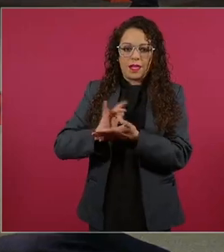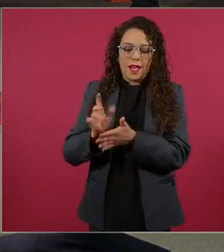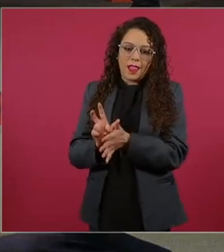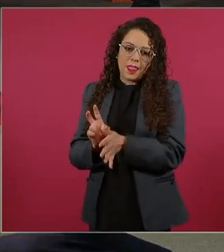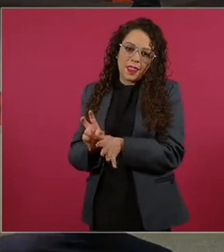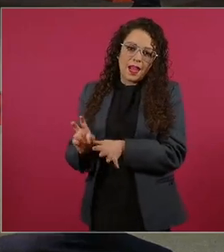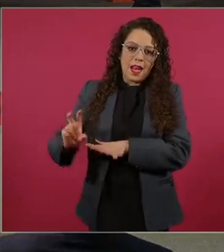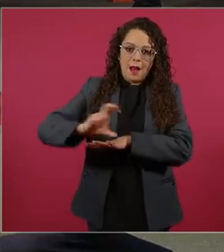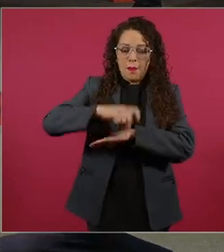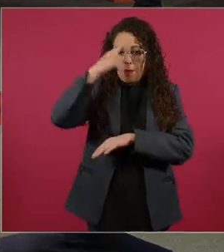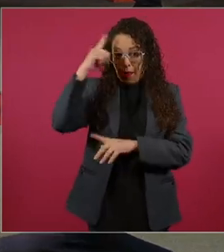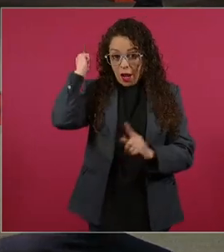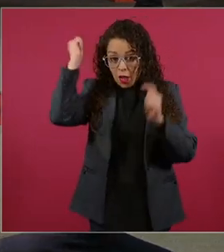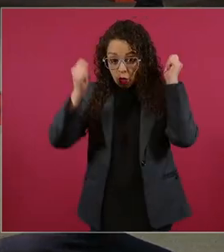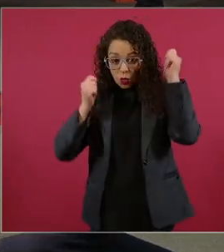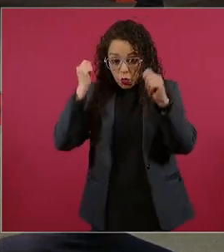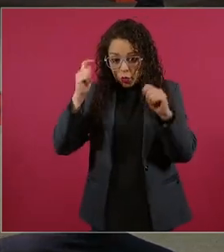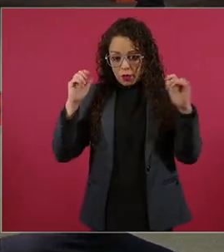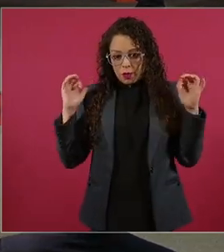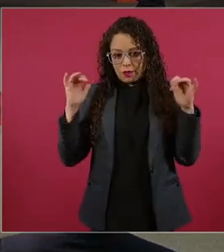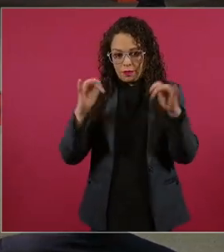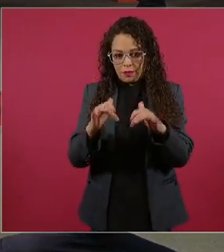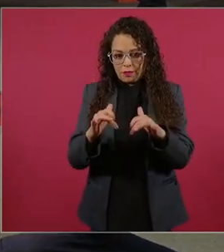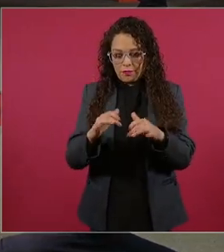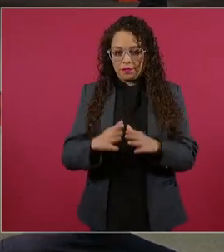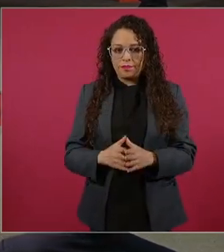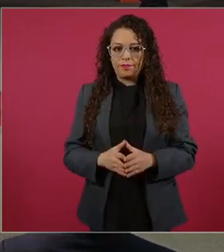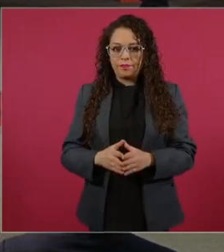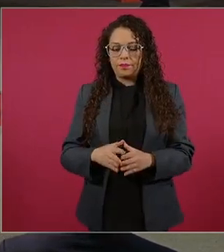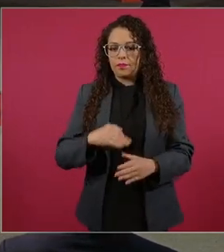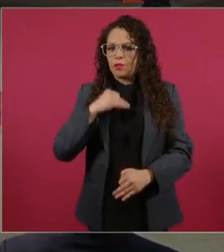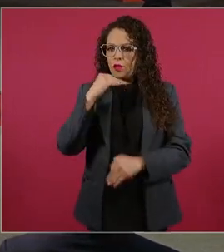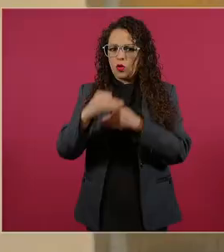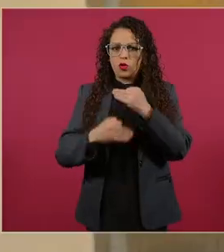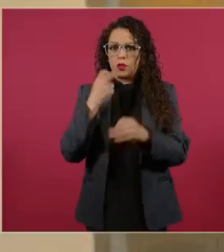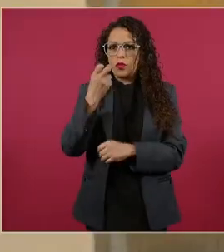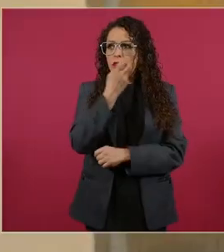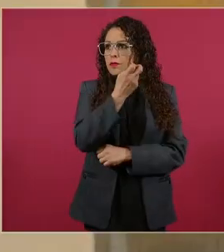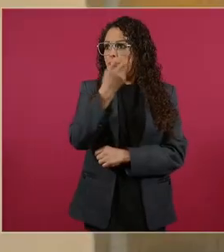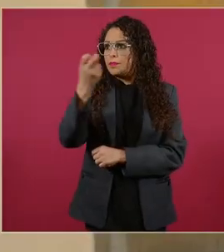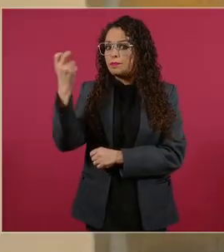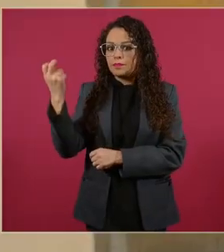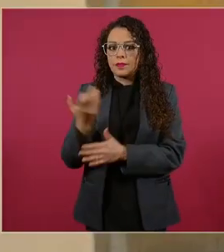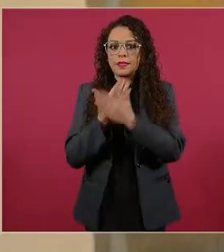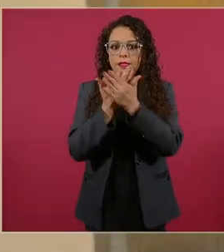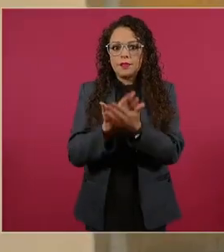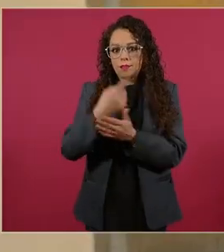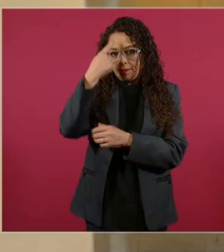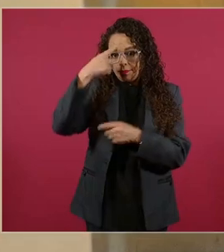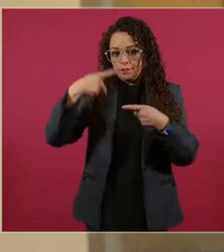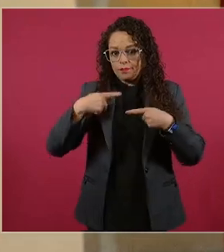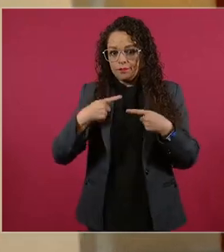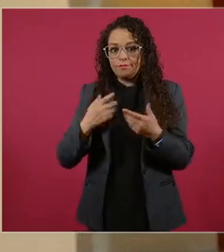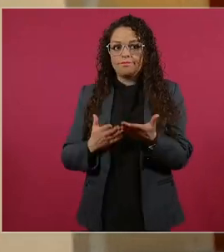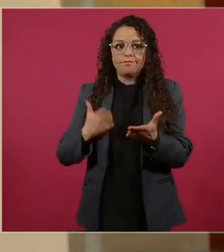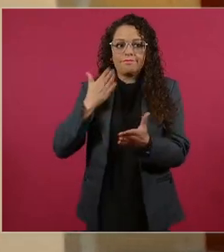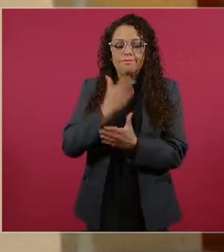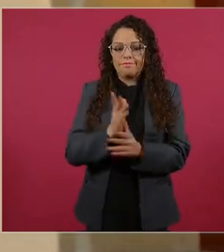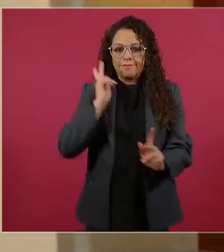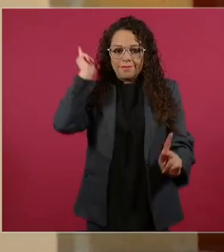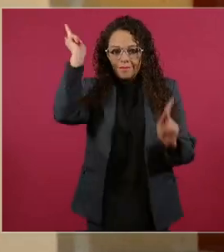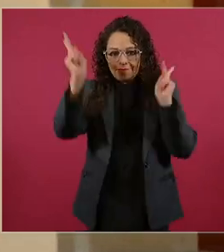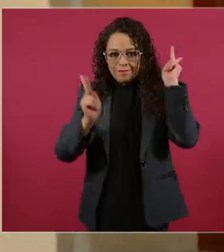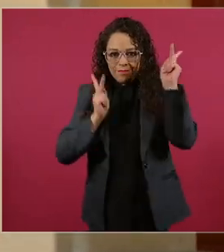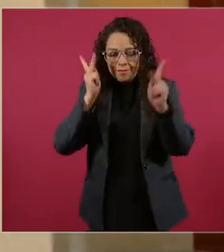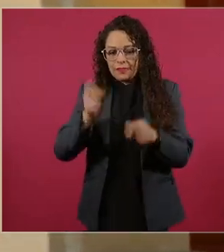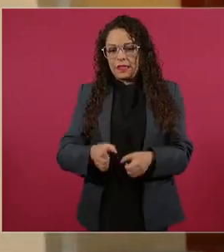más invitarlos a todos a subirse al tren. Todas estas maravillas nos están esperando y estoy seguro que lo van a disfrutar tanto como